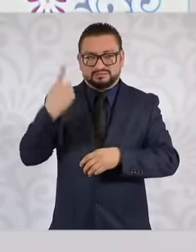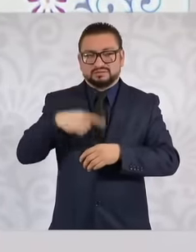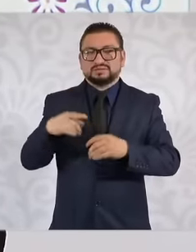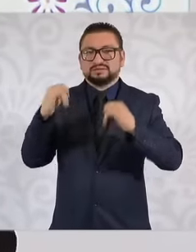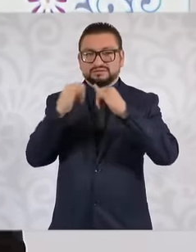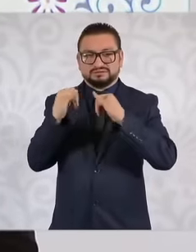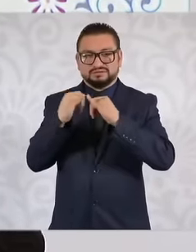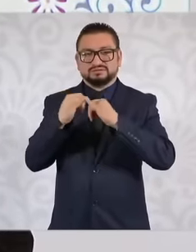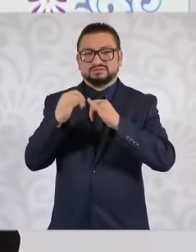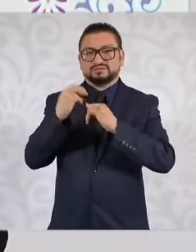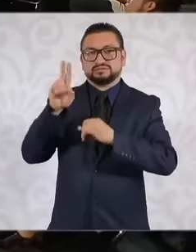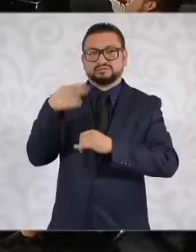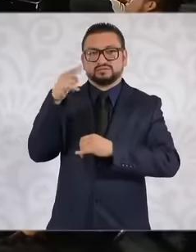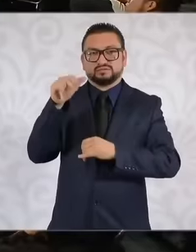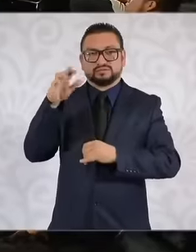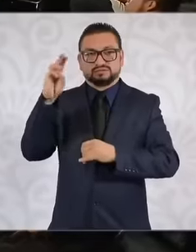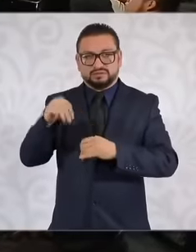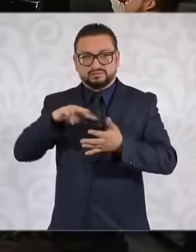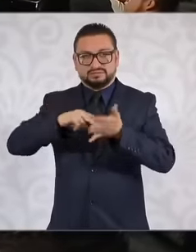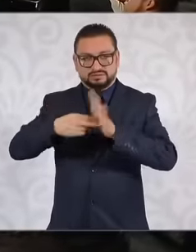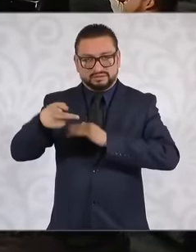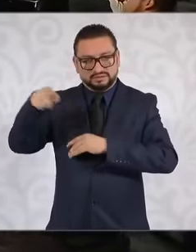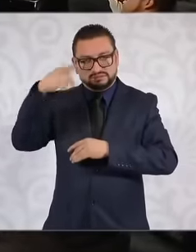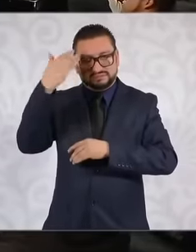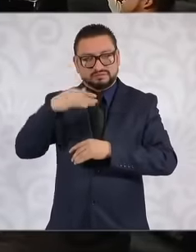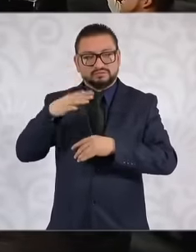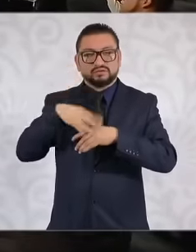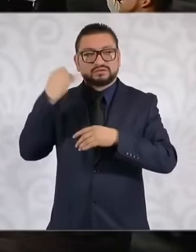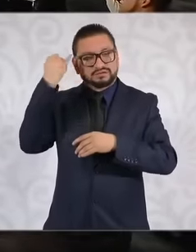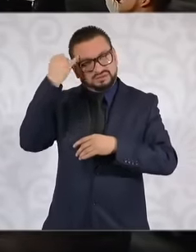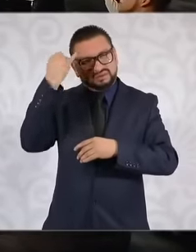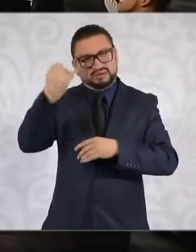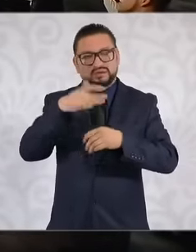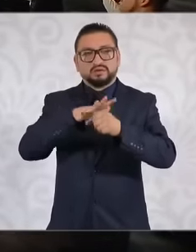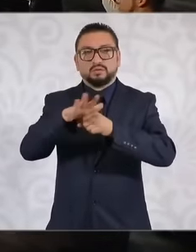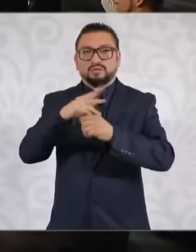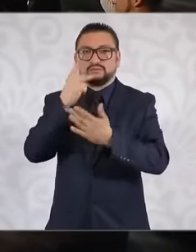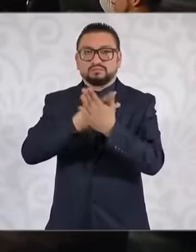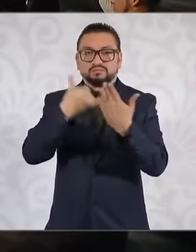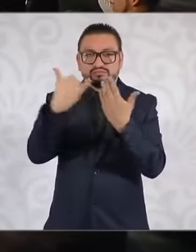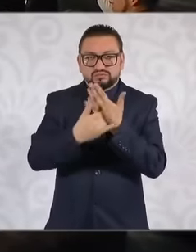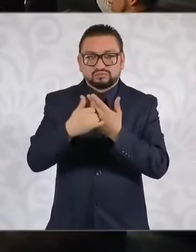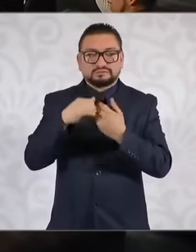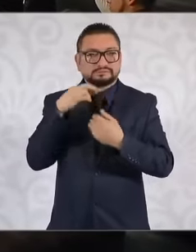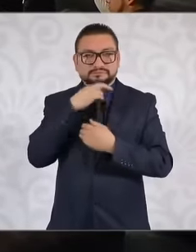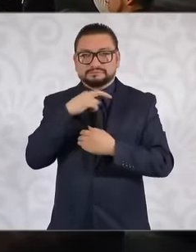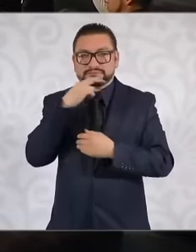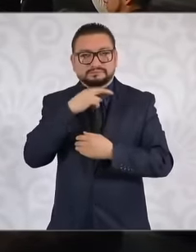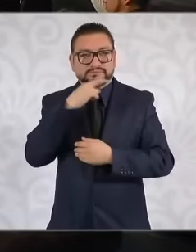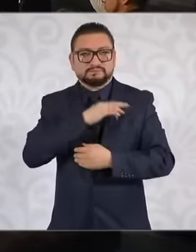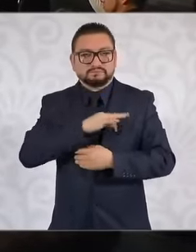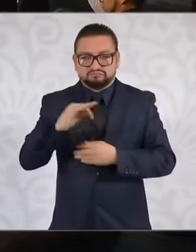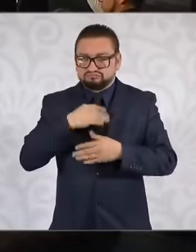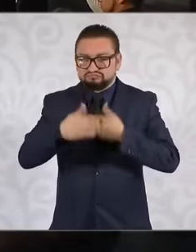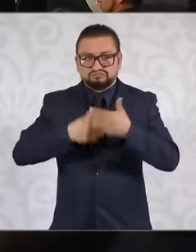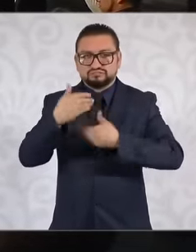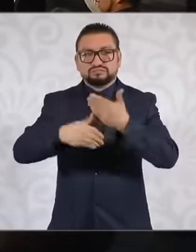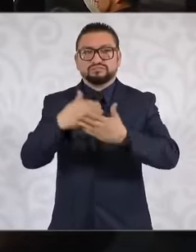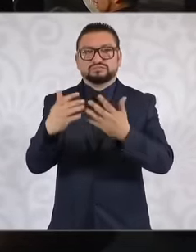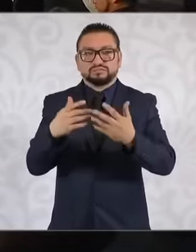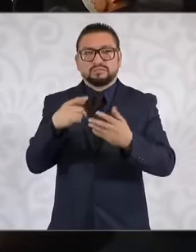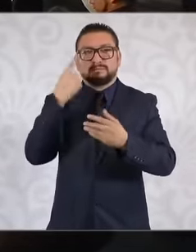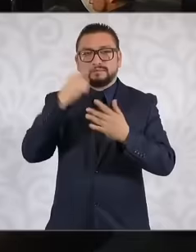Instituto de la UNAM, de Ingeniería de la UNAM, porque la idea es tener ya el proyecto tan pronto como sea posible y vincularlo